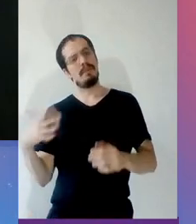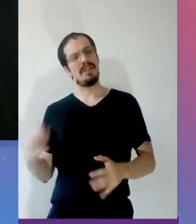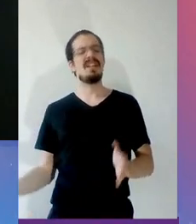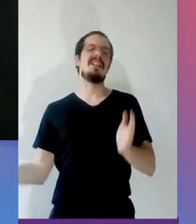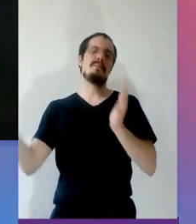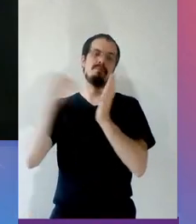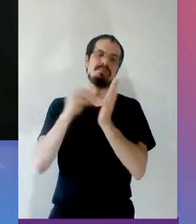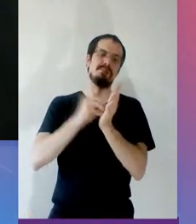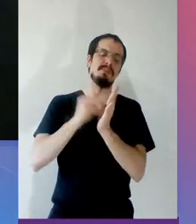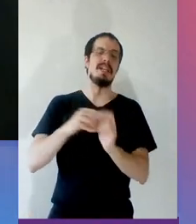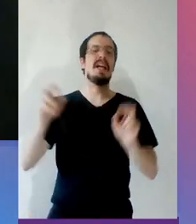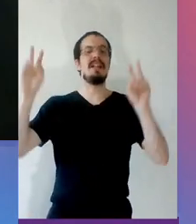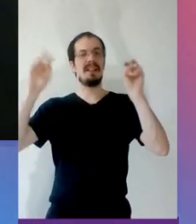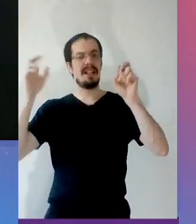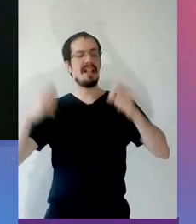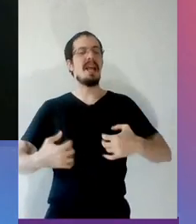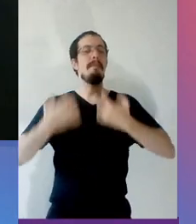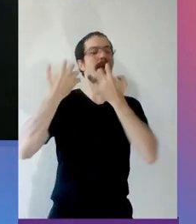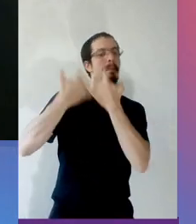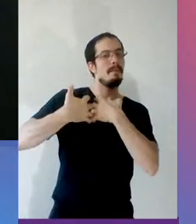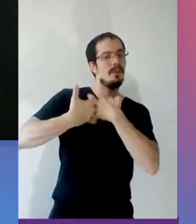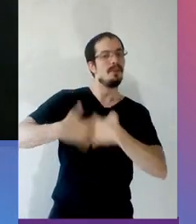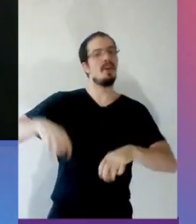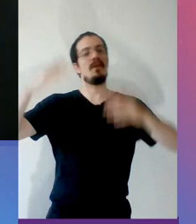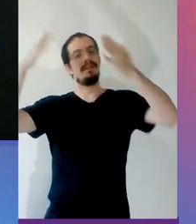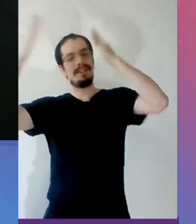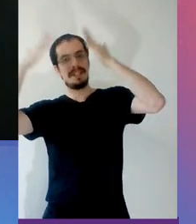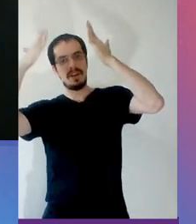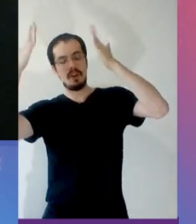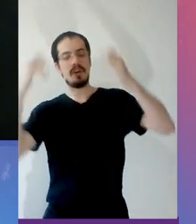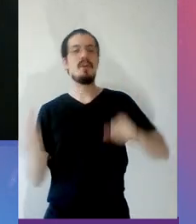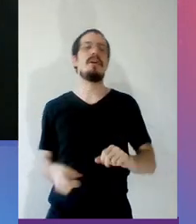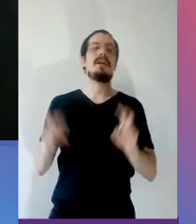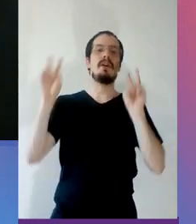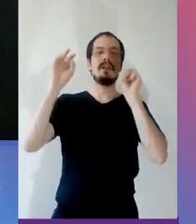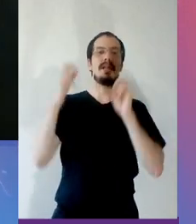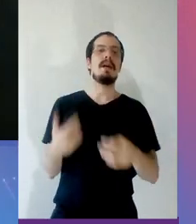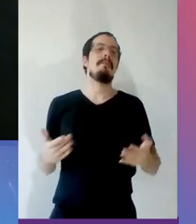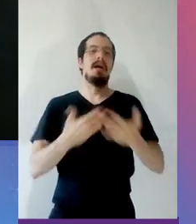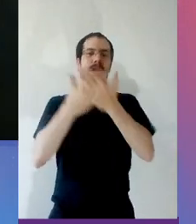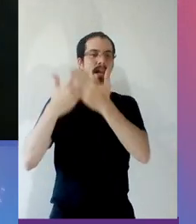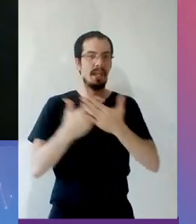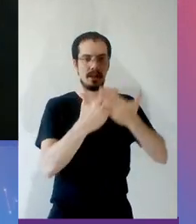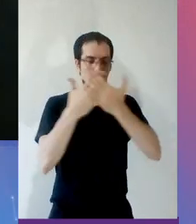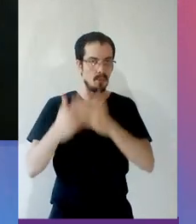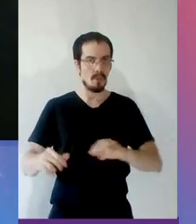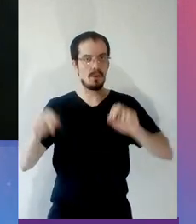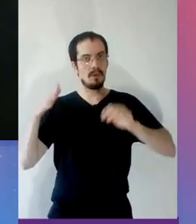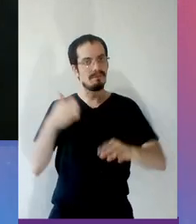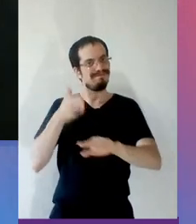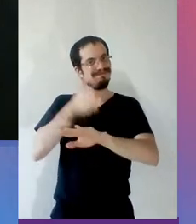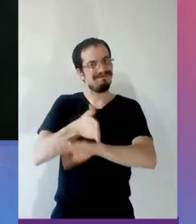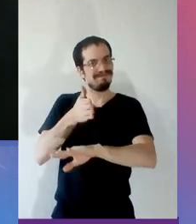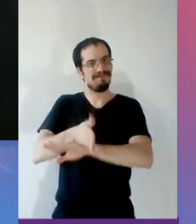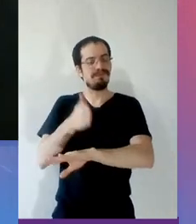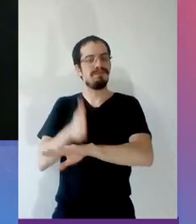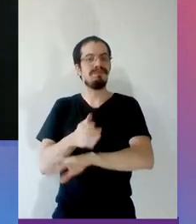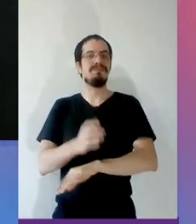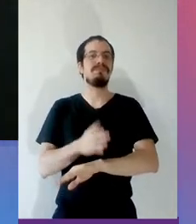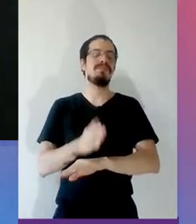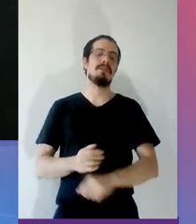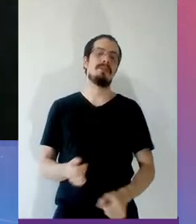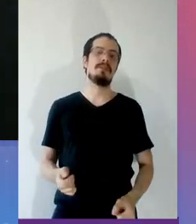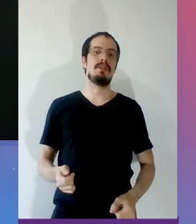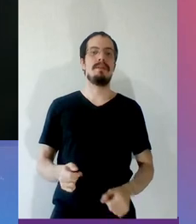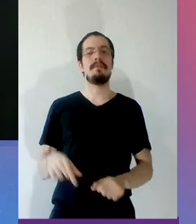motriz, en lo psicológico, en los hábitos de estudio, en los hábitos de aprendizaje, en